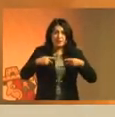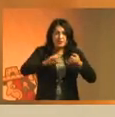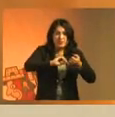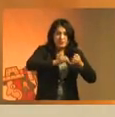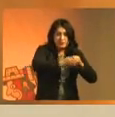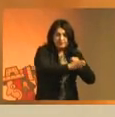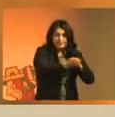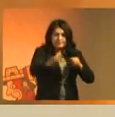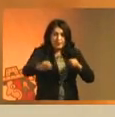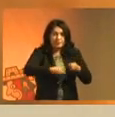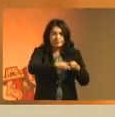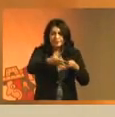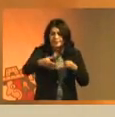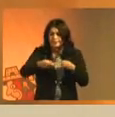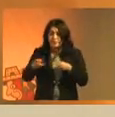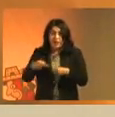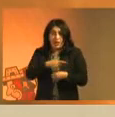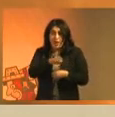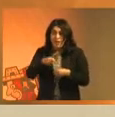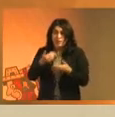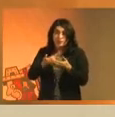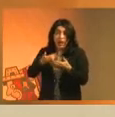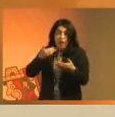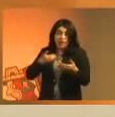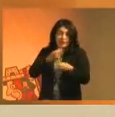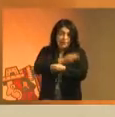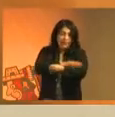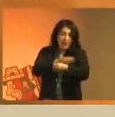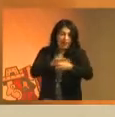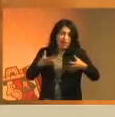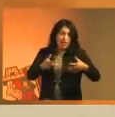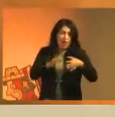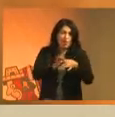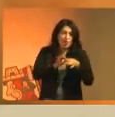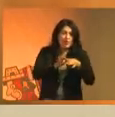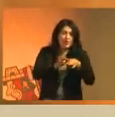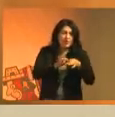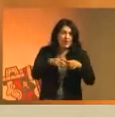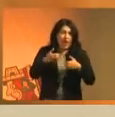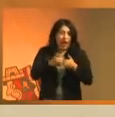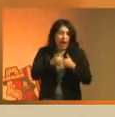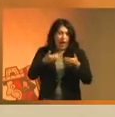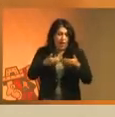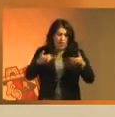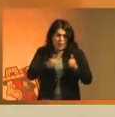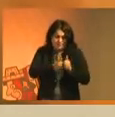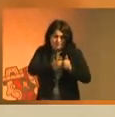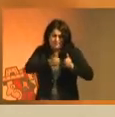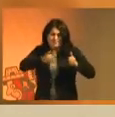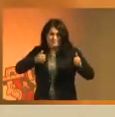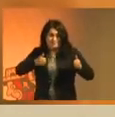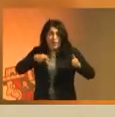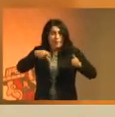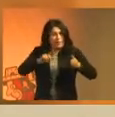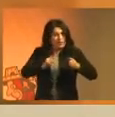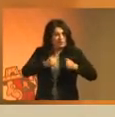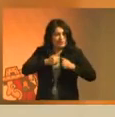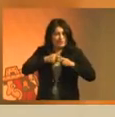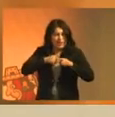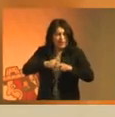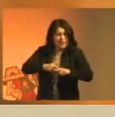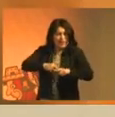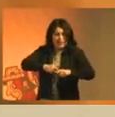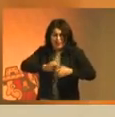movimiento armado un movimiento que había sido maderista se había distanciado en madero y que ahora sin embargo seguía luchando contra